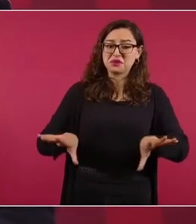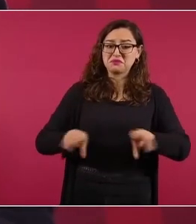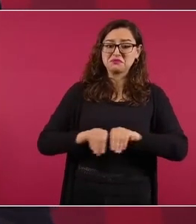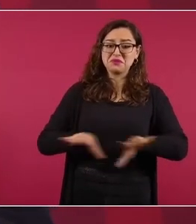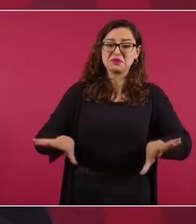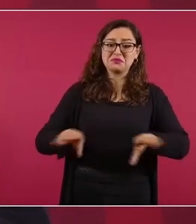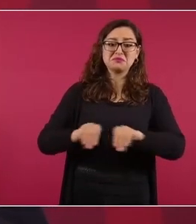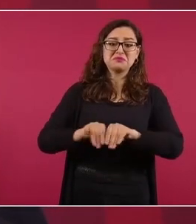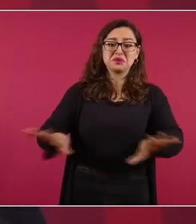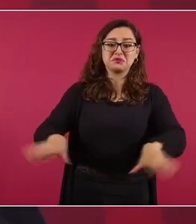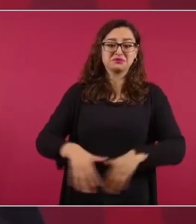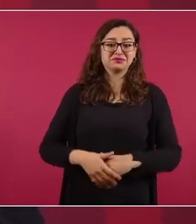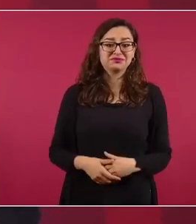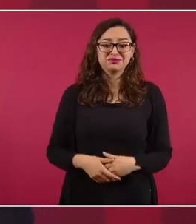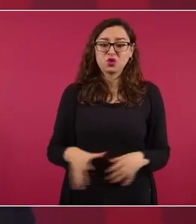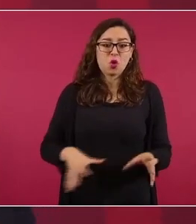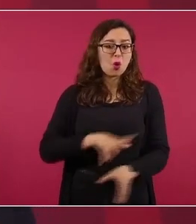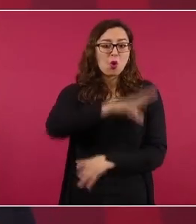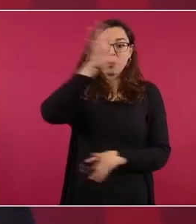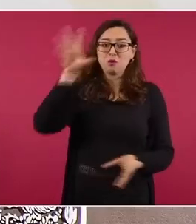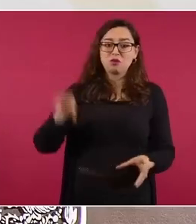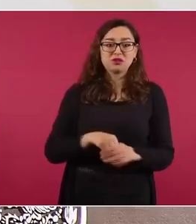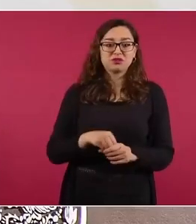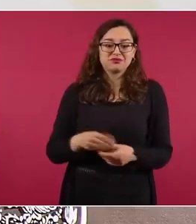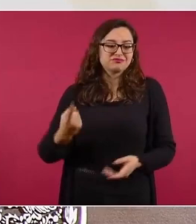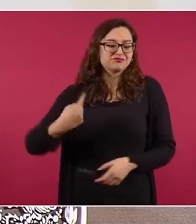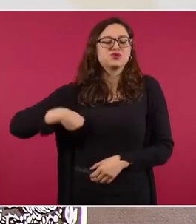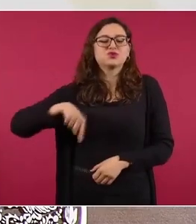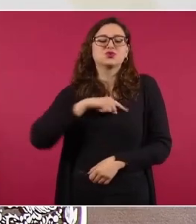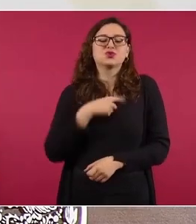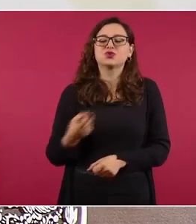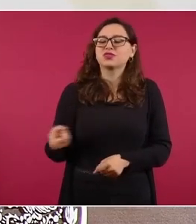Acuérdense que nosotros informamos todos los días.